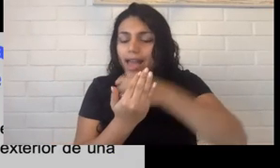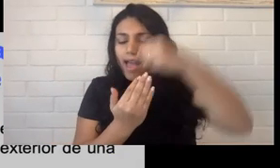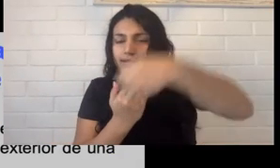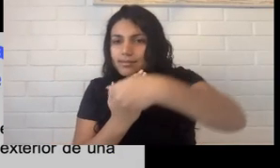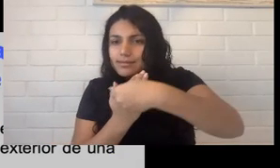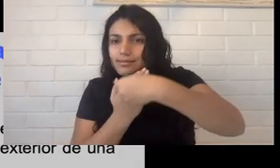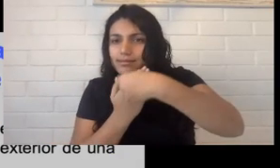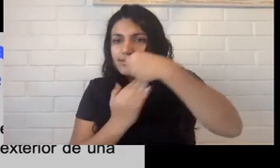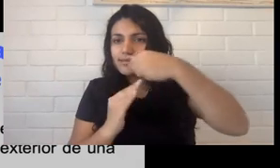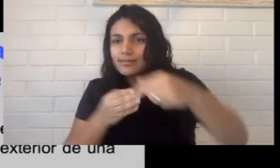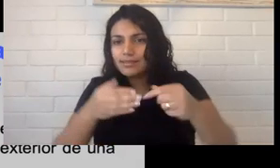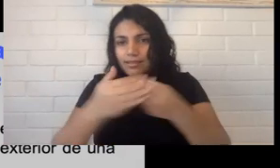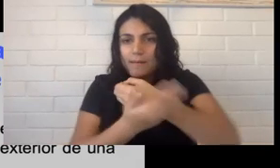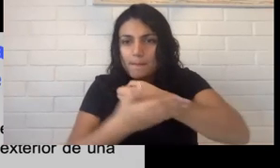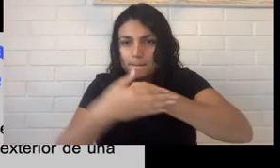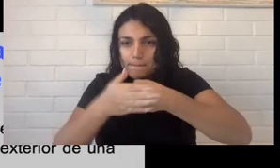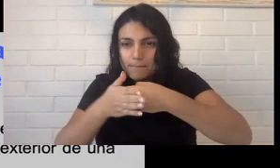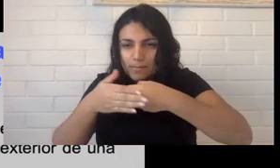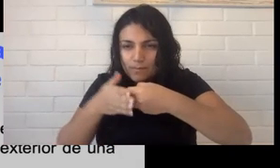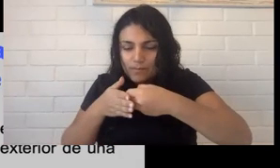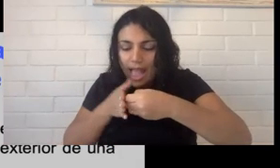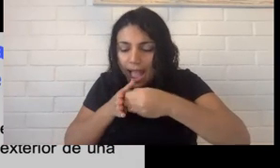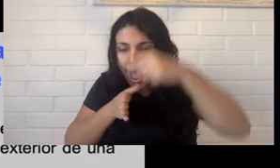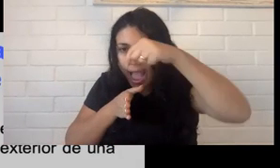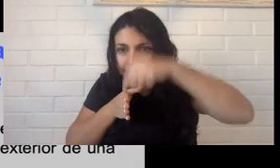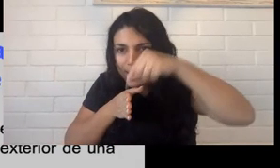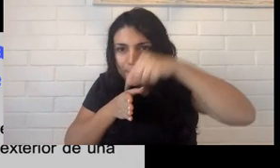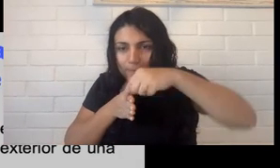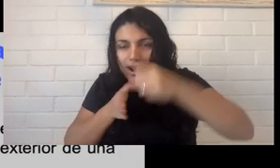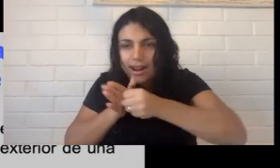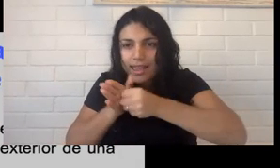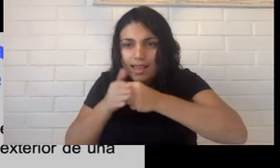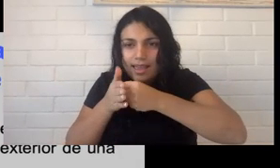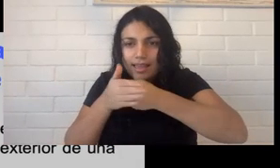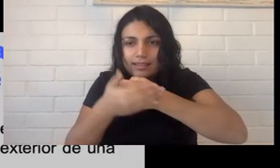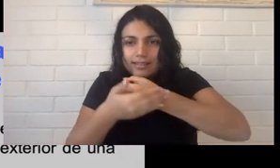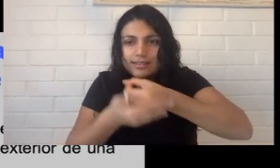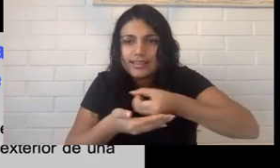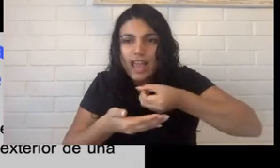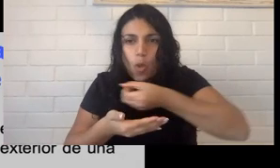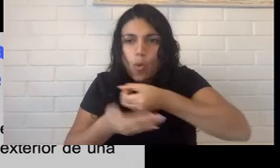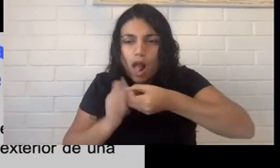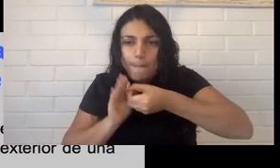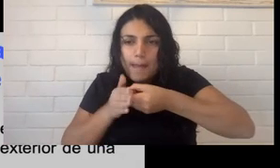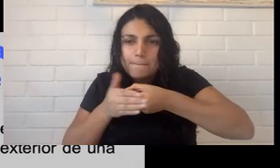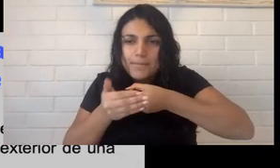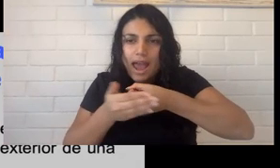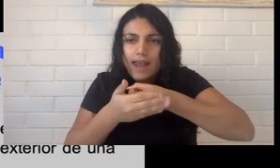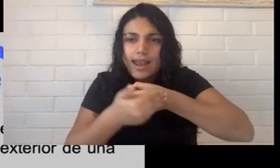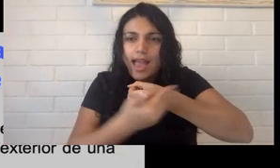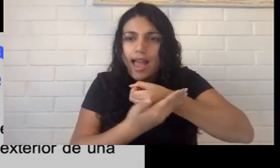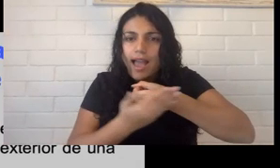sea, típicamente es un potencial transmembrana, puesto que se establece una